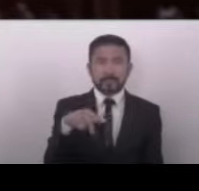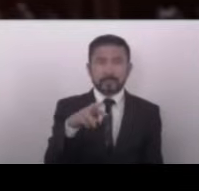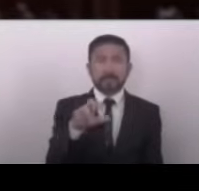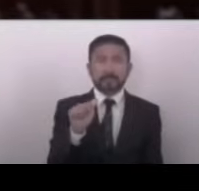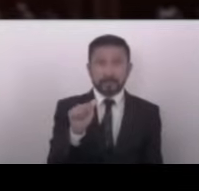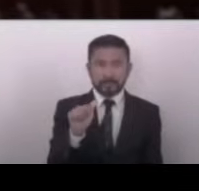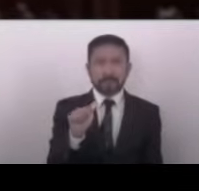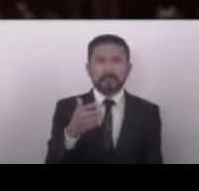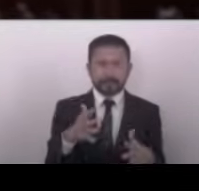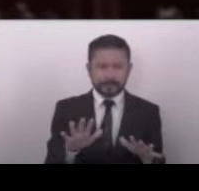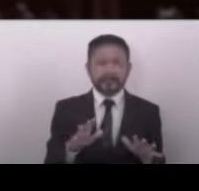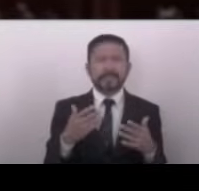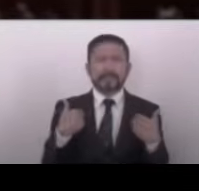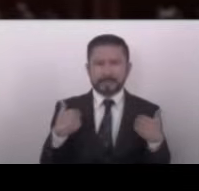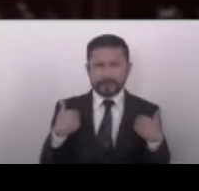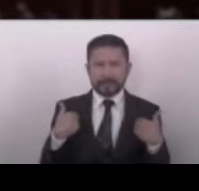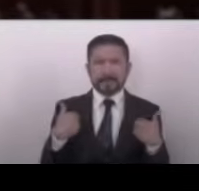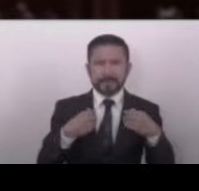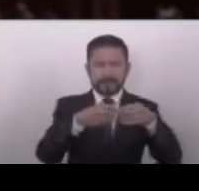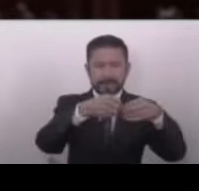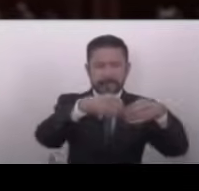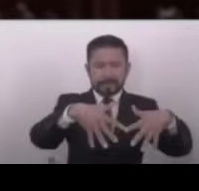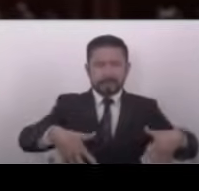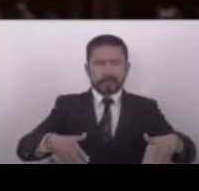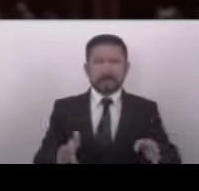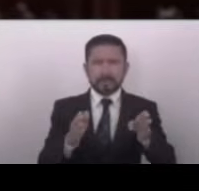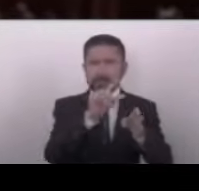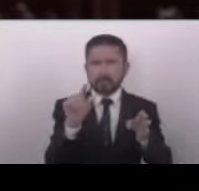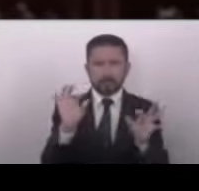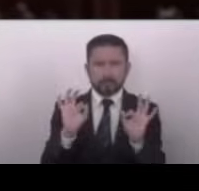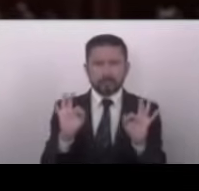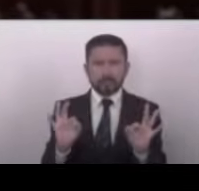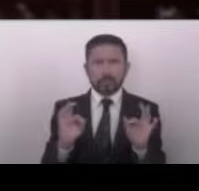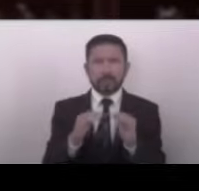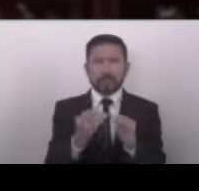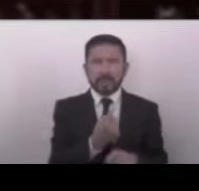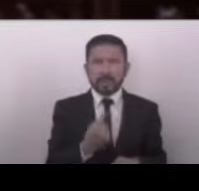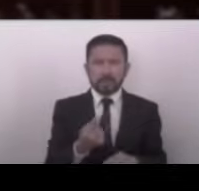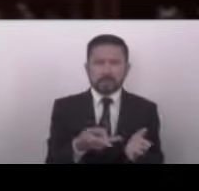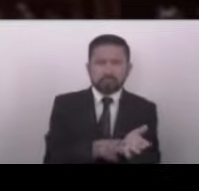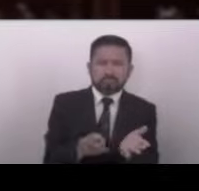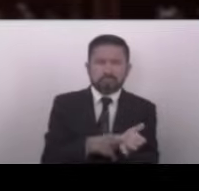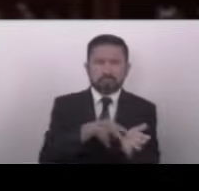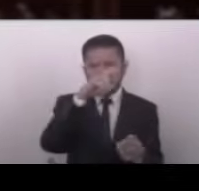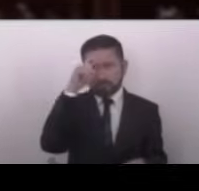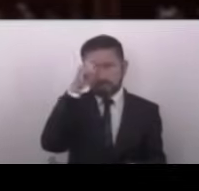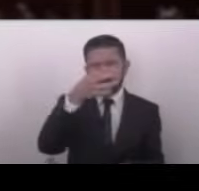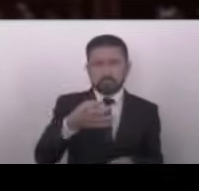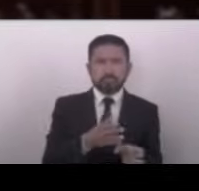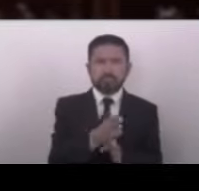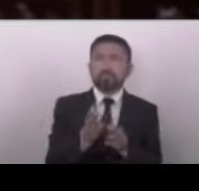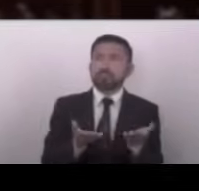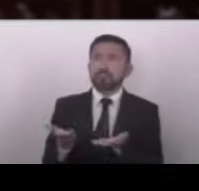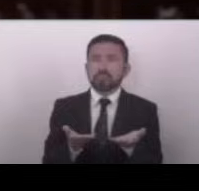como lo decía anteriormente ellos ya cuentan con una estructura institucional bastante adecuada y un personal calificado para poder darle a nuestra diáspora